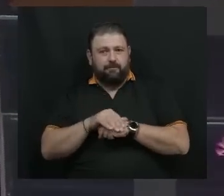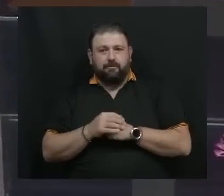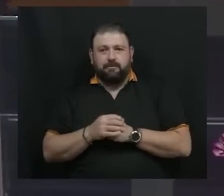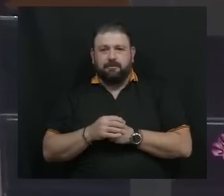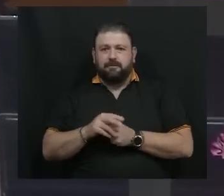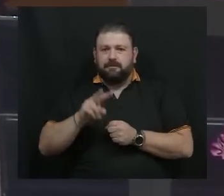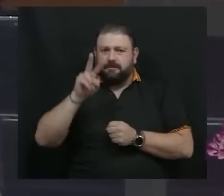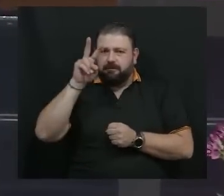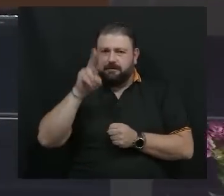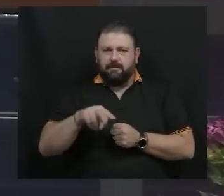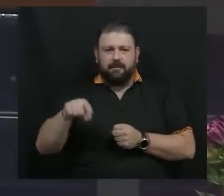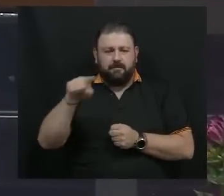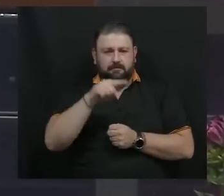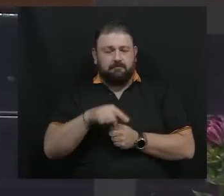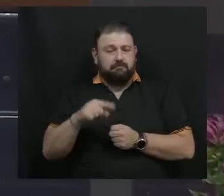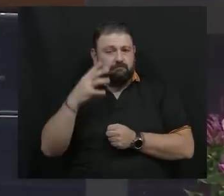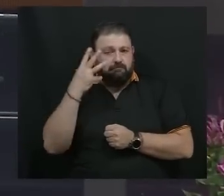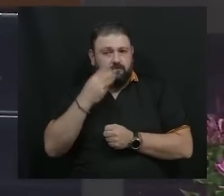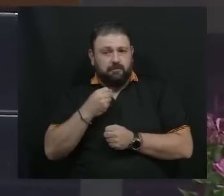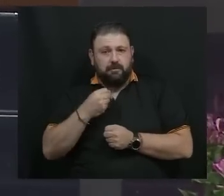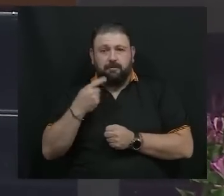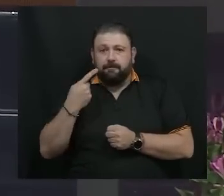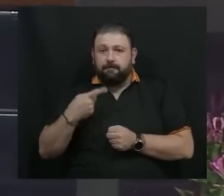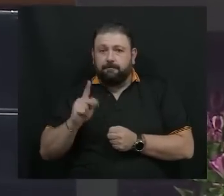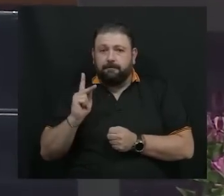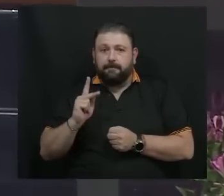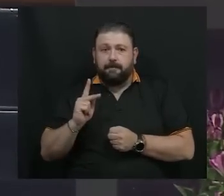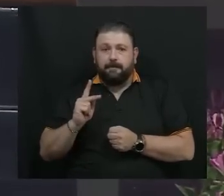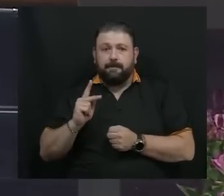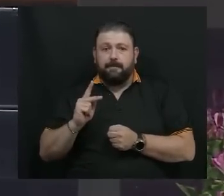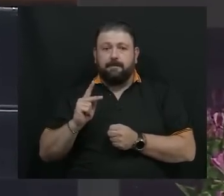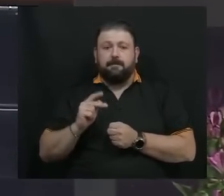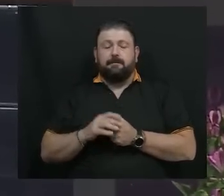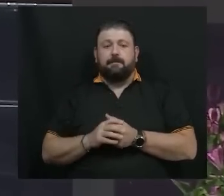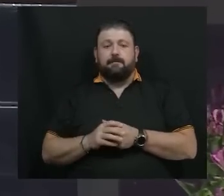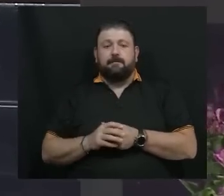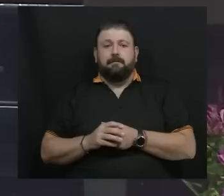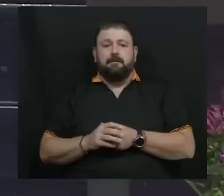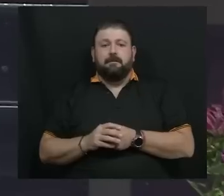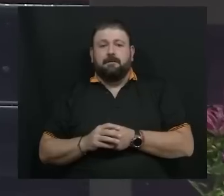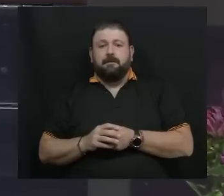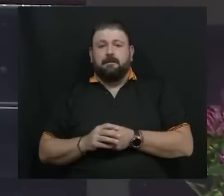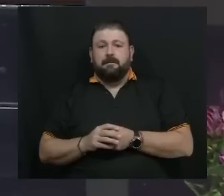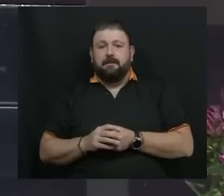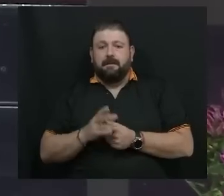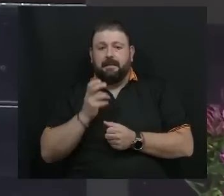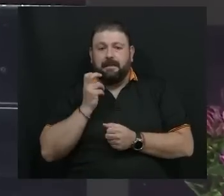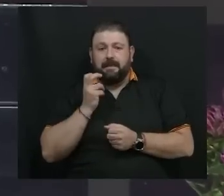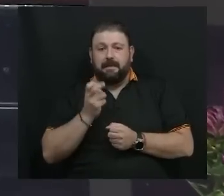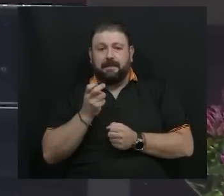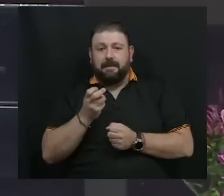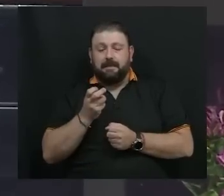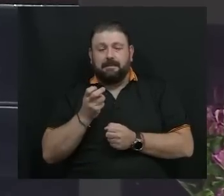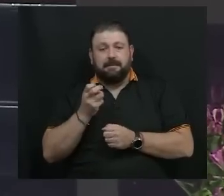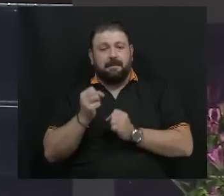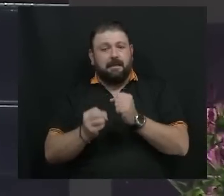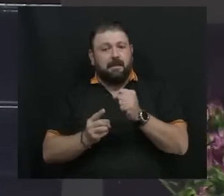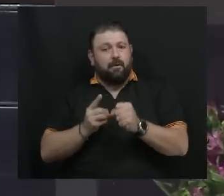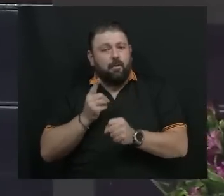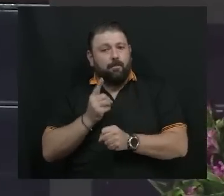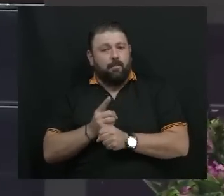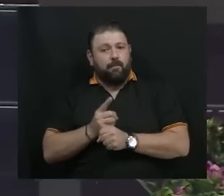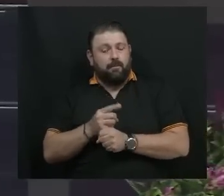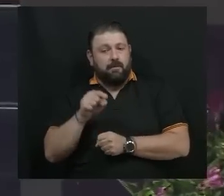la verdad el bolso está muy bonito, pero no es el bolso. Es la oportunidad que hay aquí